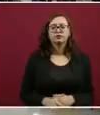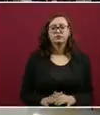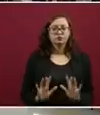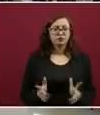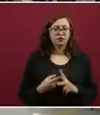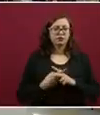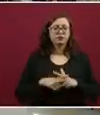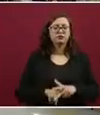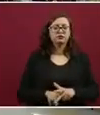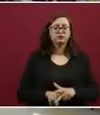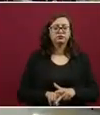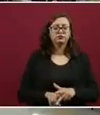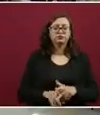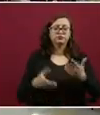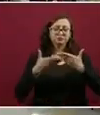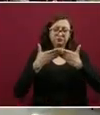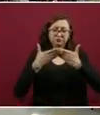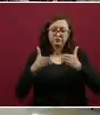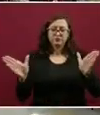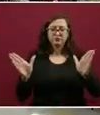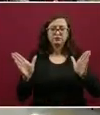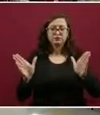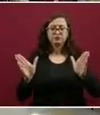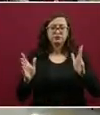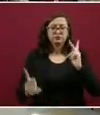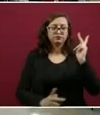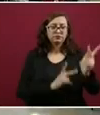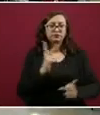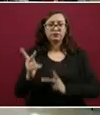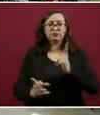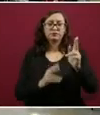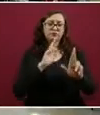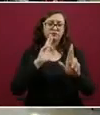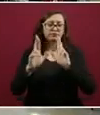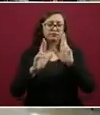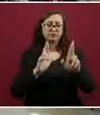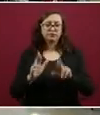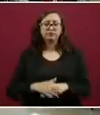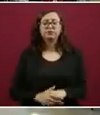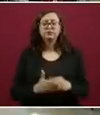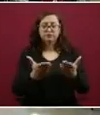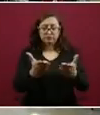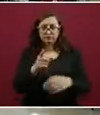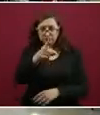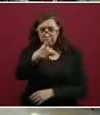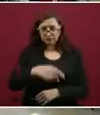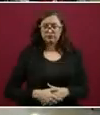abrimos la ronda de preguntas y respuestas. A ver.